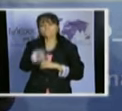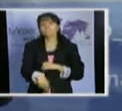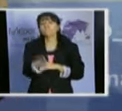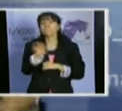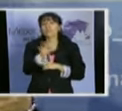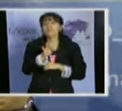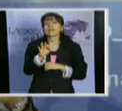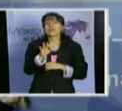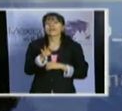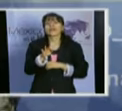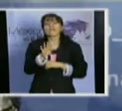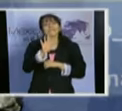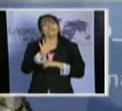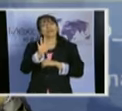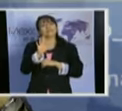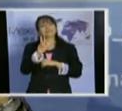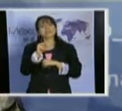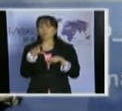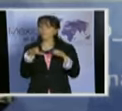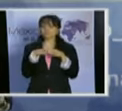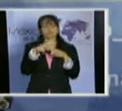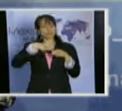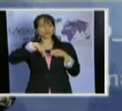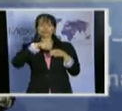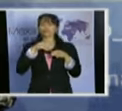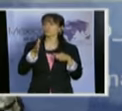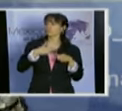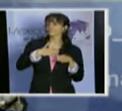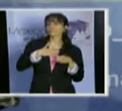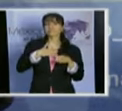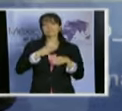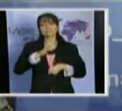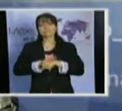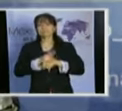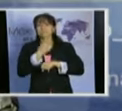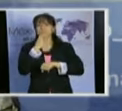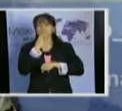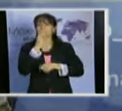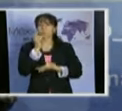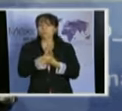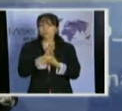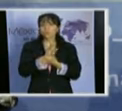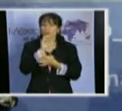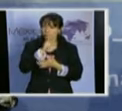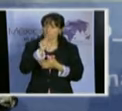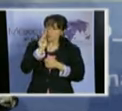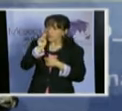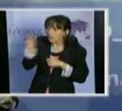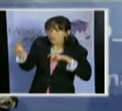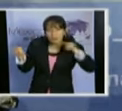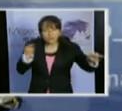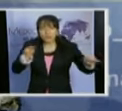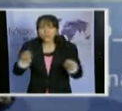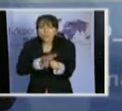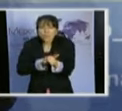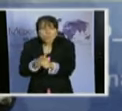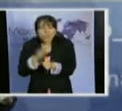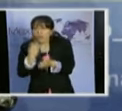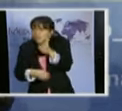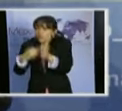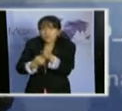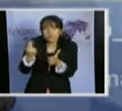ver más allá y por supuesto tenemos que entender que eso es necesario que se exprese, que se